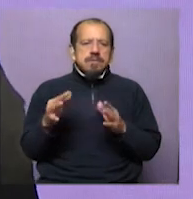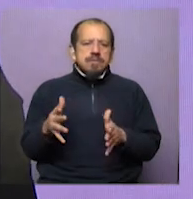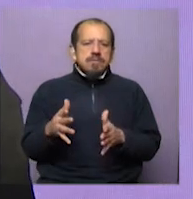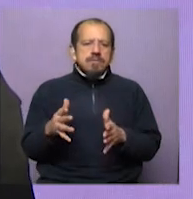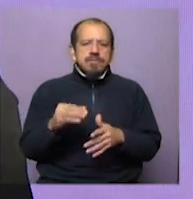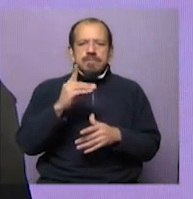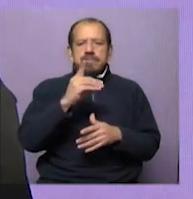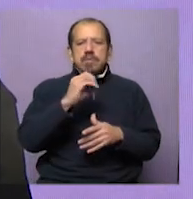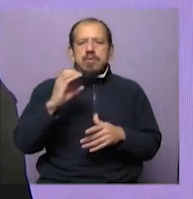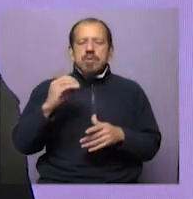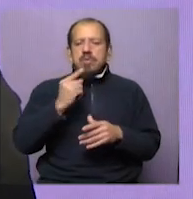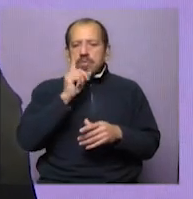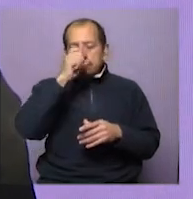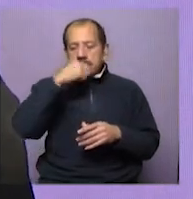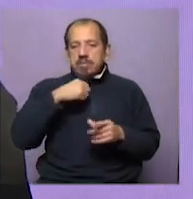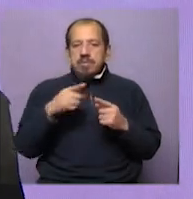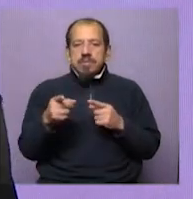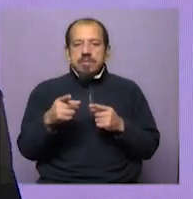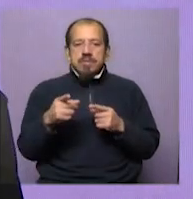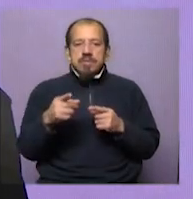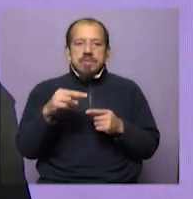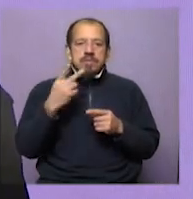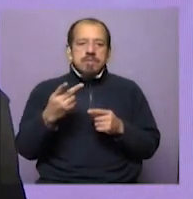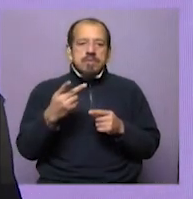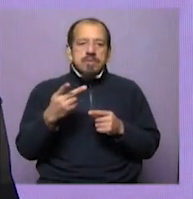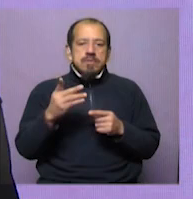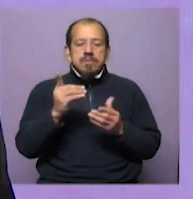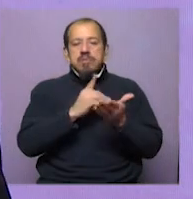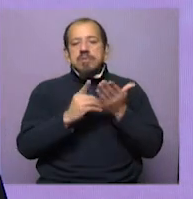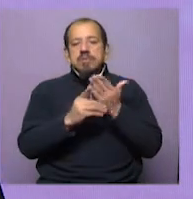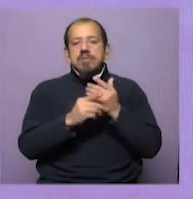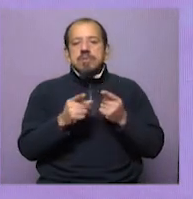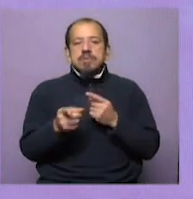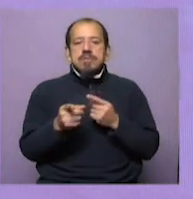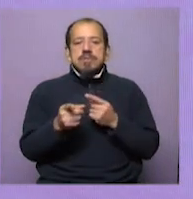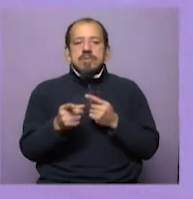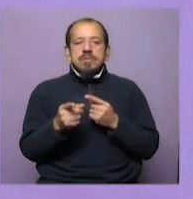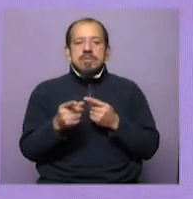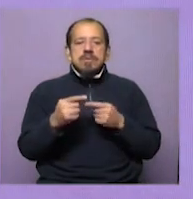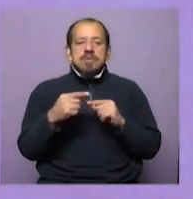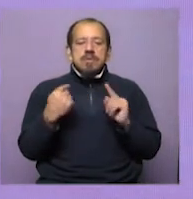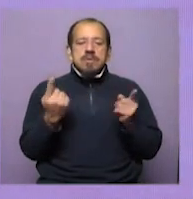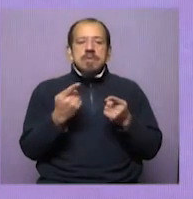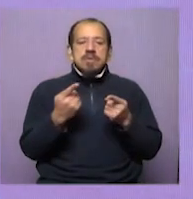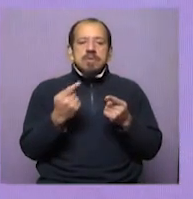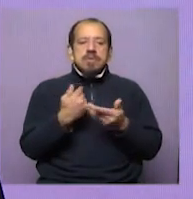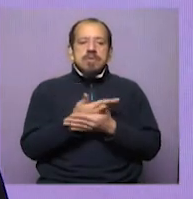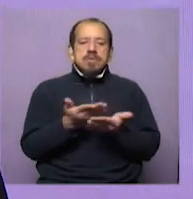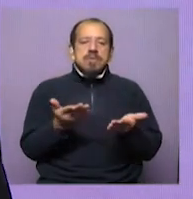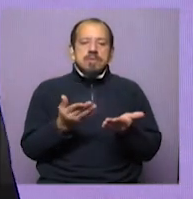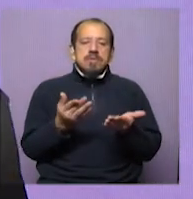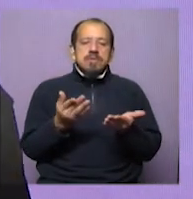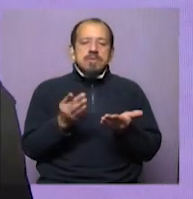Doc Montevideo. Después vino con la segunda como proyecto. Participó en el espacio de pitching, que es de presentación de